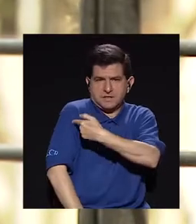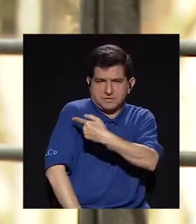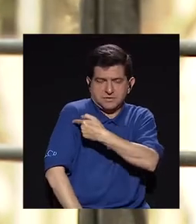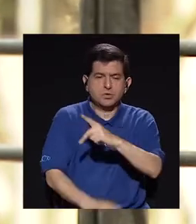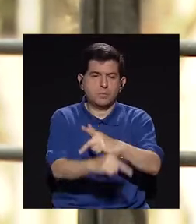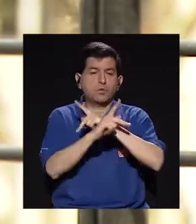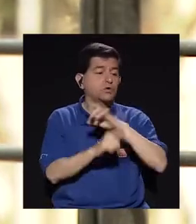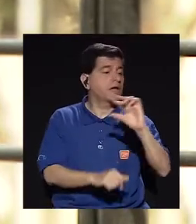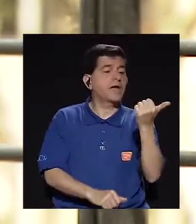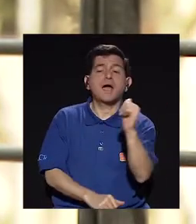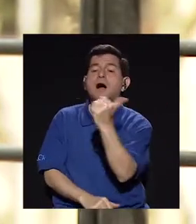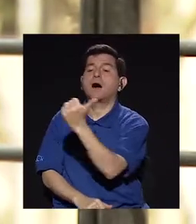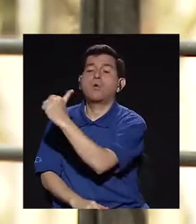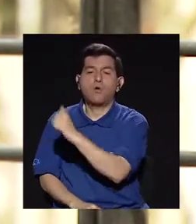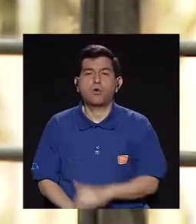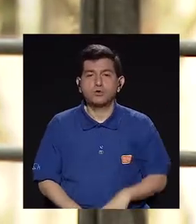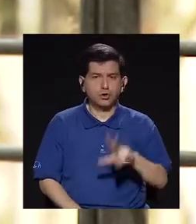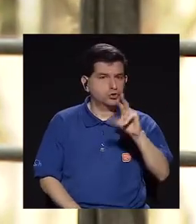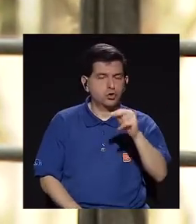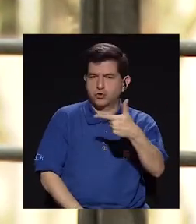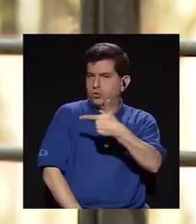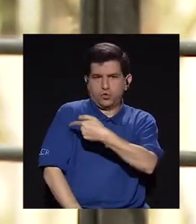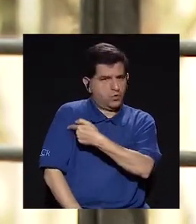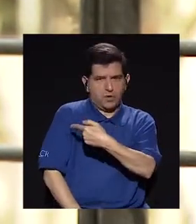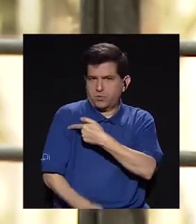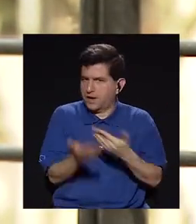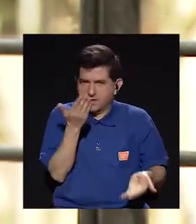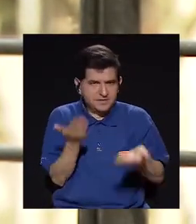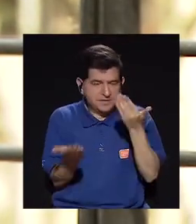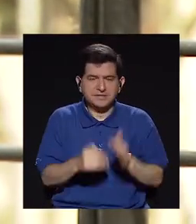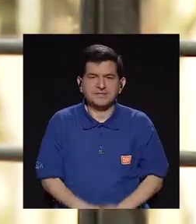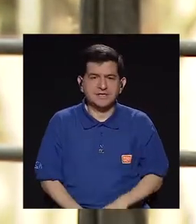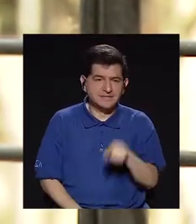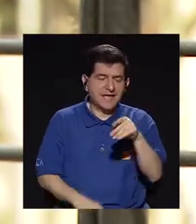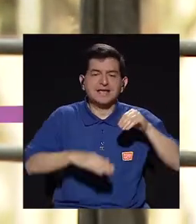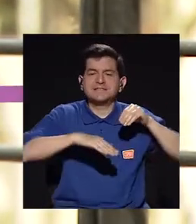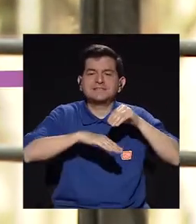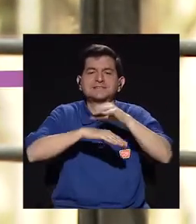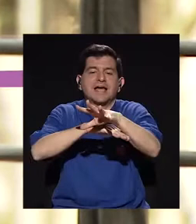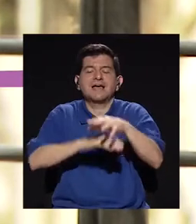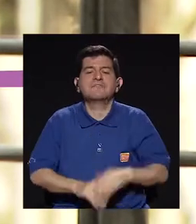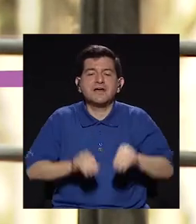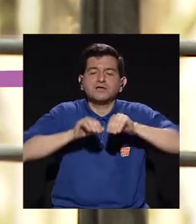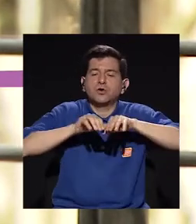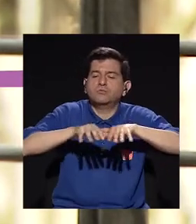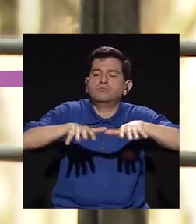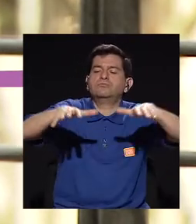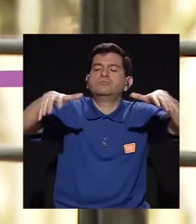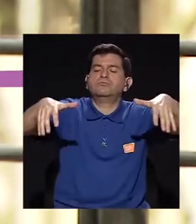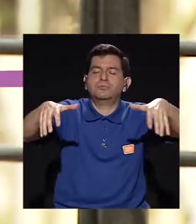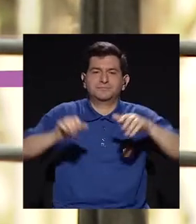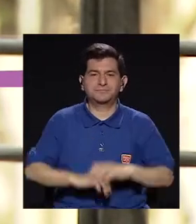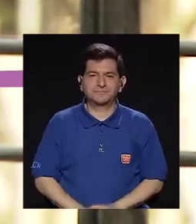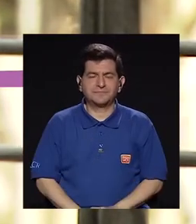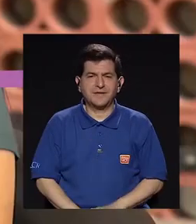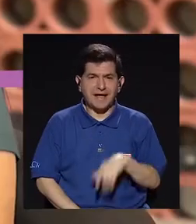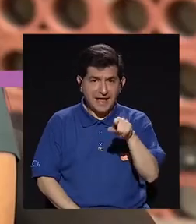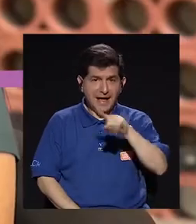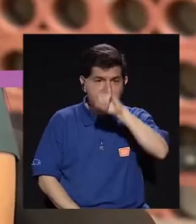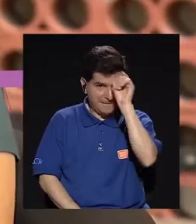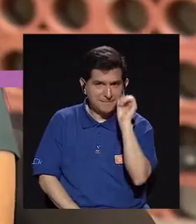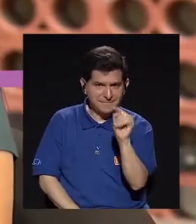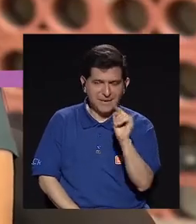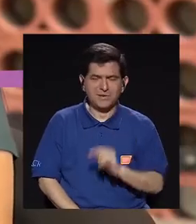vacuna, está protegiendo a otras personas que no se vacunan incluso. Es lo que se conoce como el efecto de rebaño. Justamente por ahí